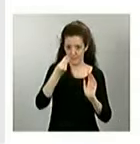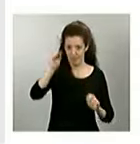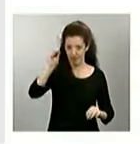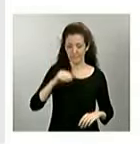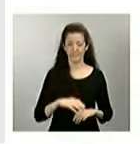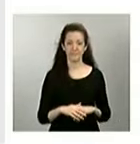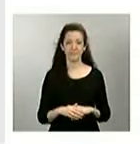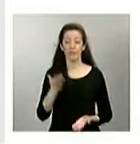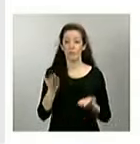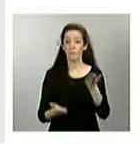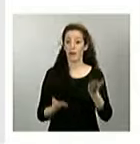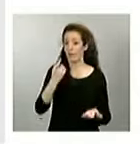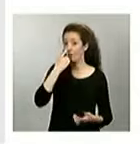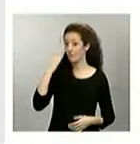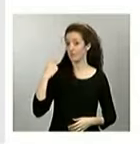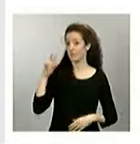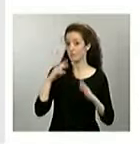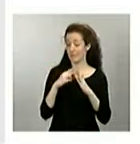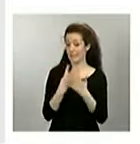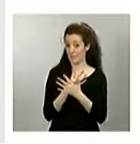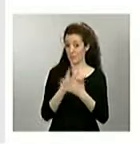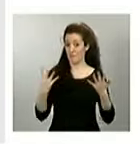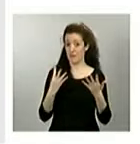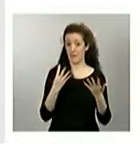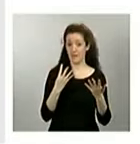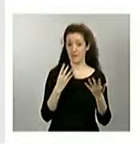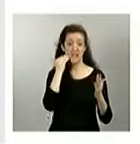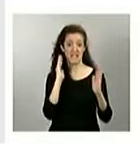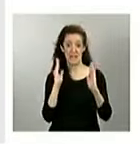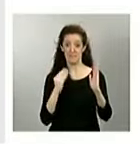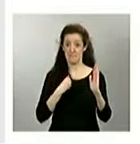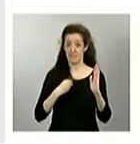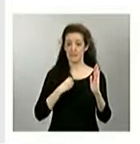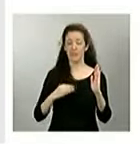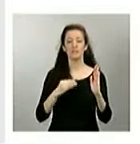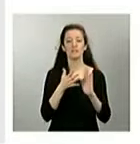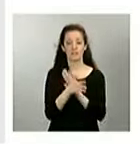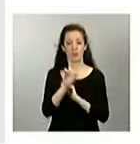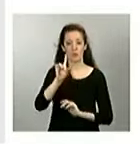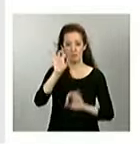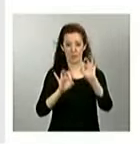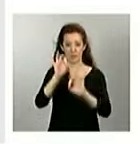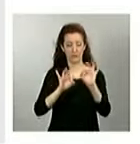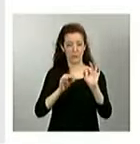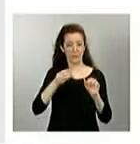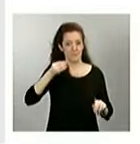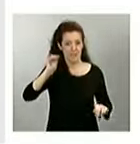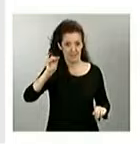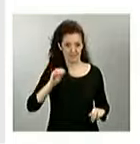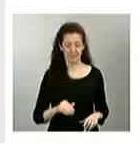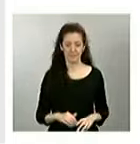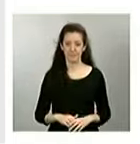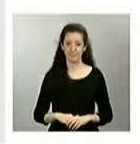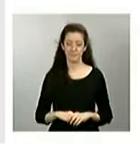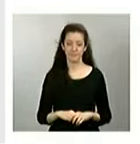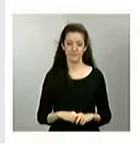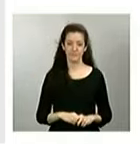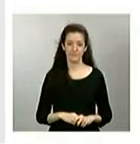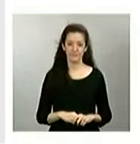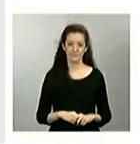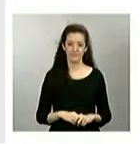año 2019 supone una subida del 1%. Lo que se ve a partir de el cierre de los